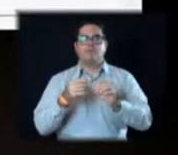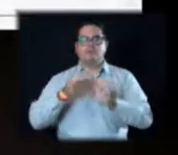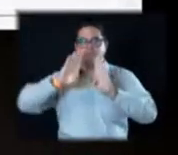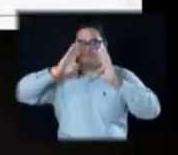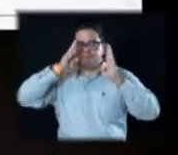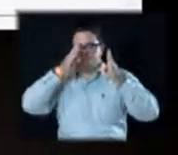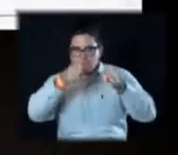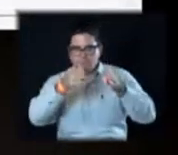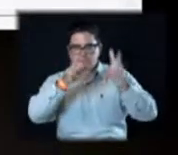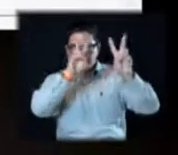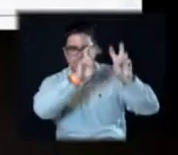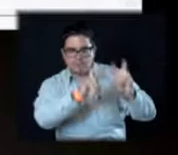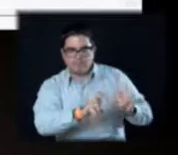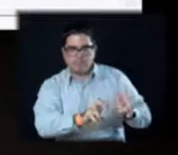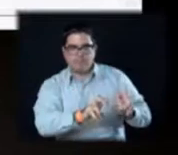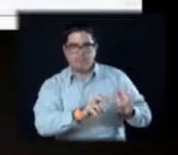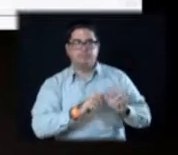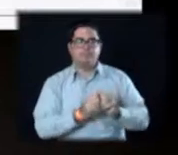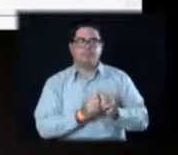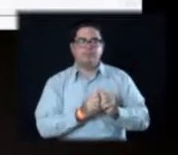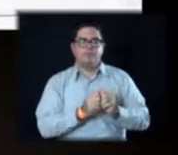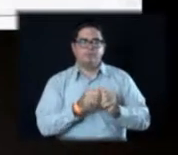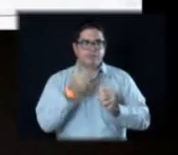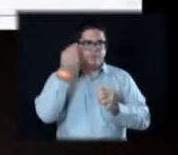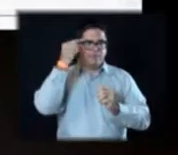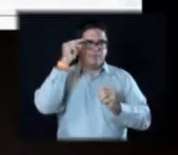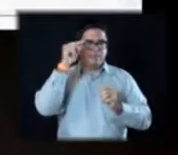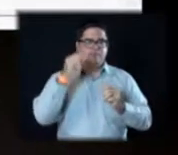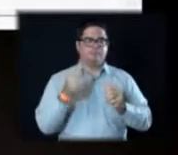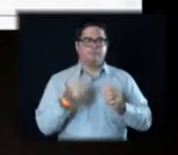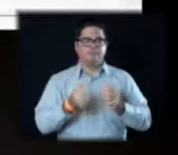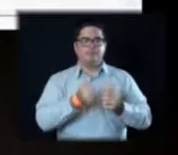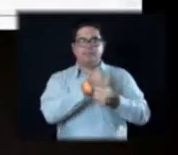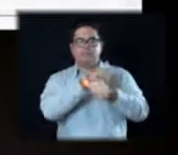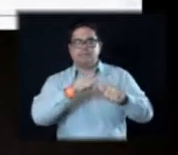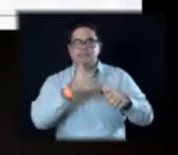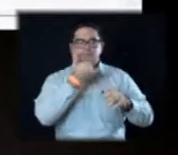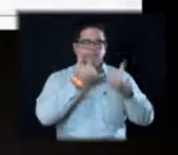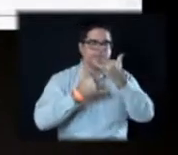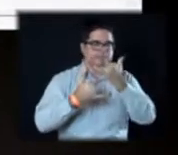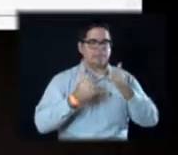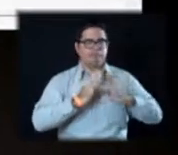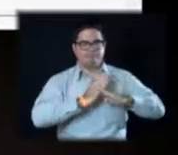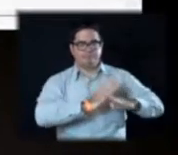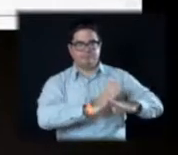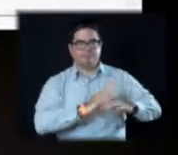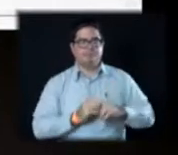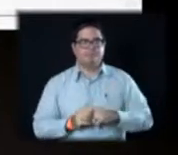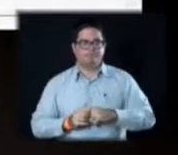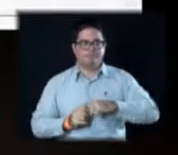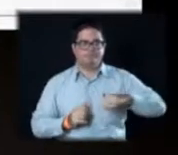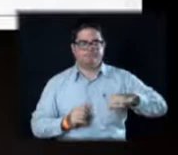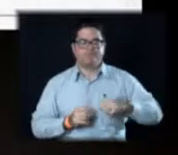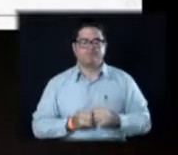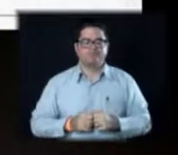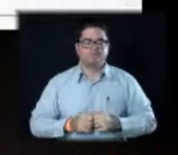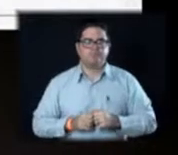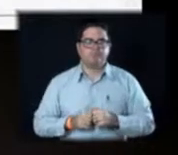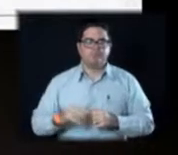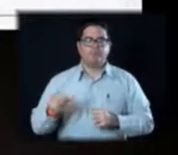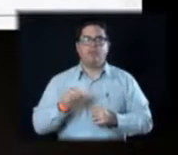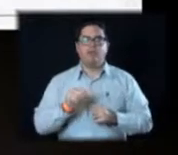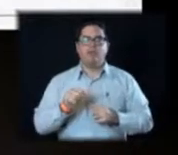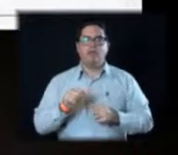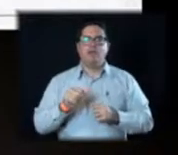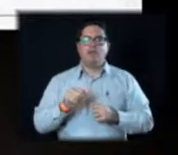con la Junta para evitar la redundancia de gastos y de trabajo. En el tercer